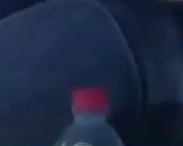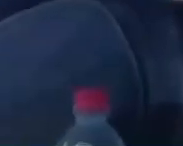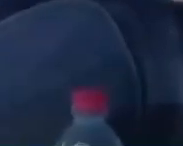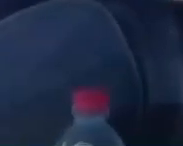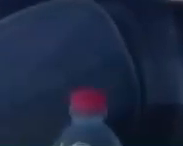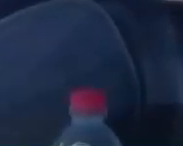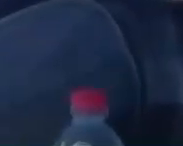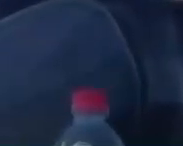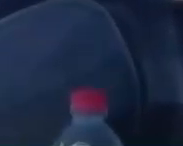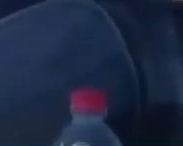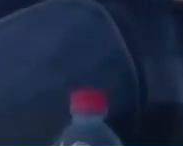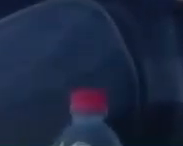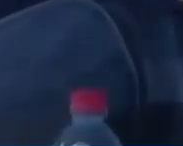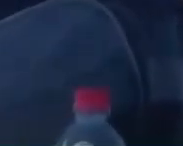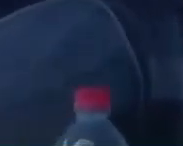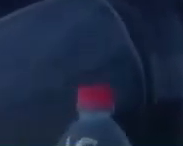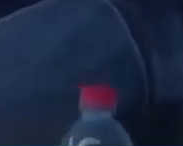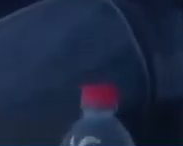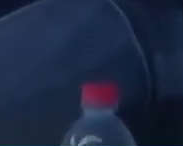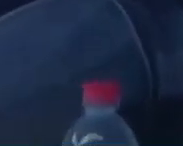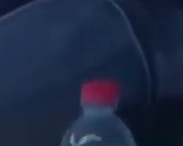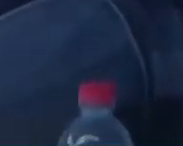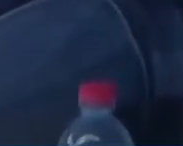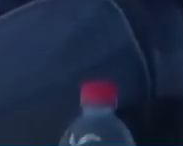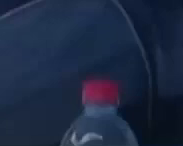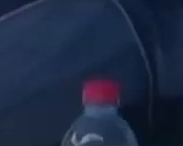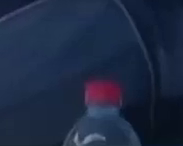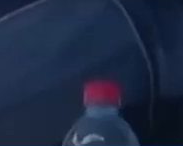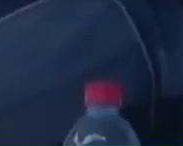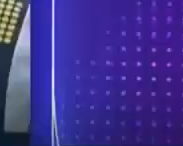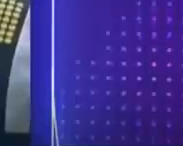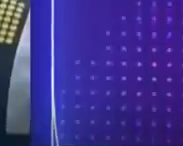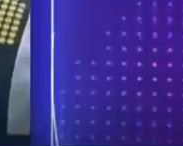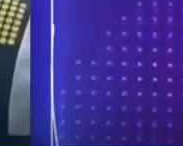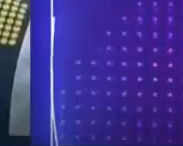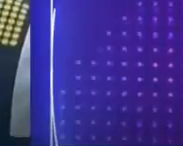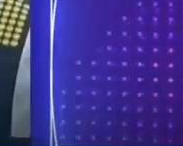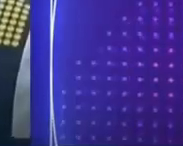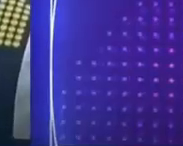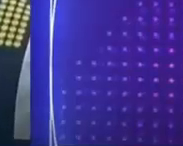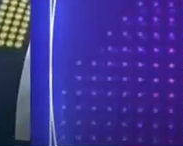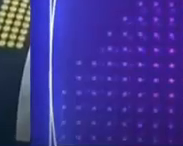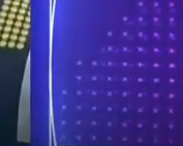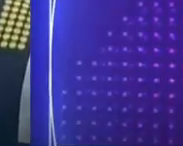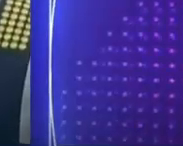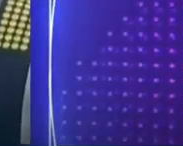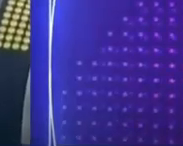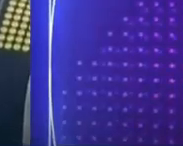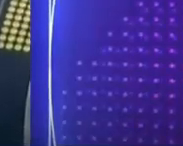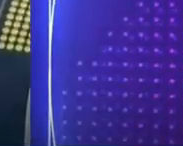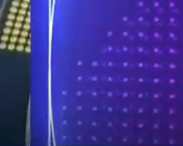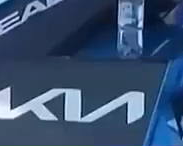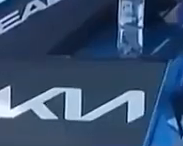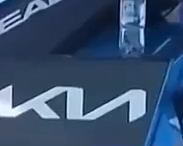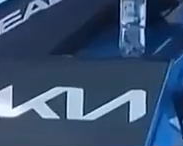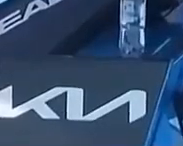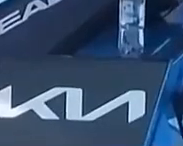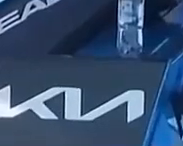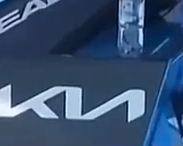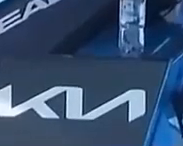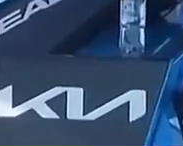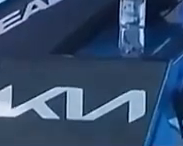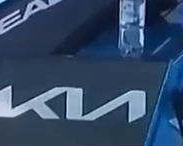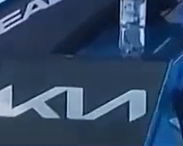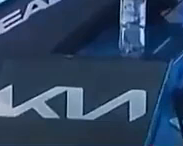Djokovic, quedó detenido en Australia a la espera de una decisión sobre su visa. Las autoridades australianas cancelaron por segunda vez